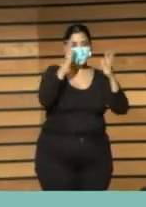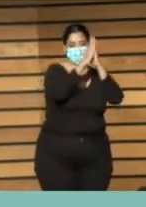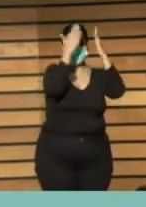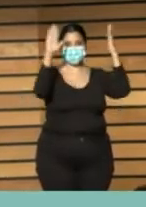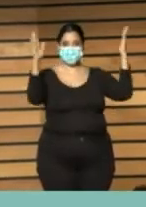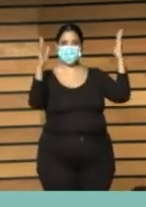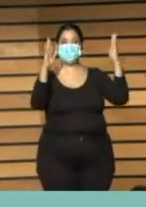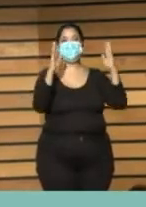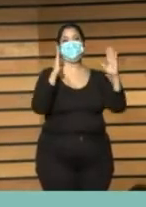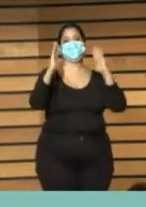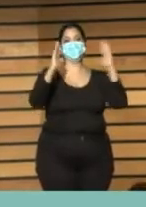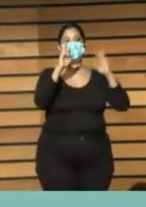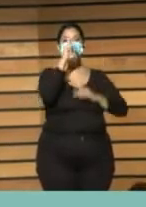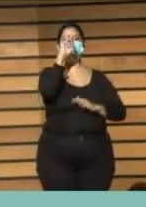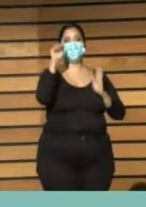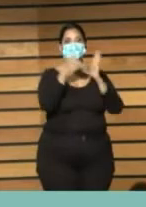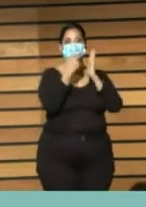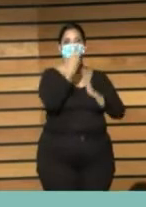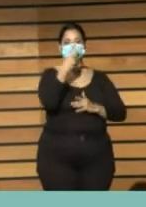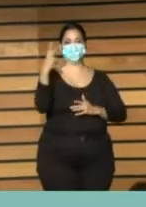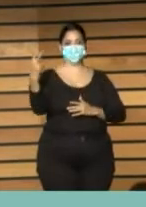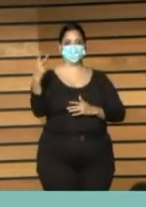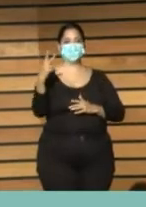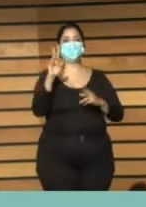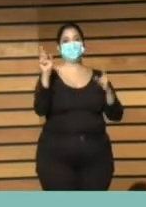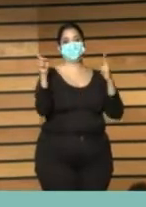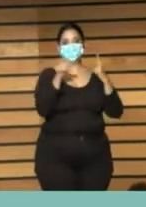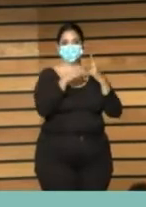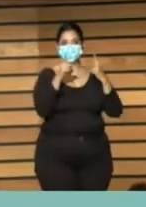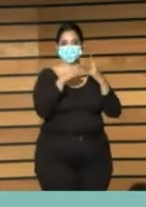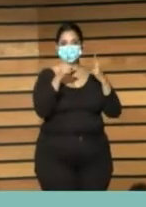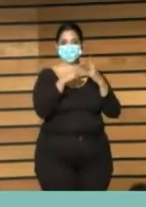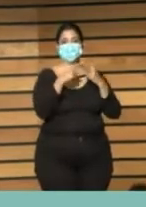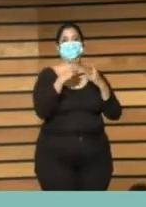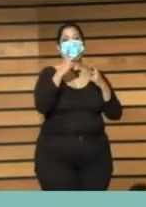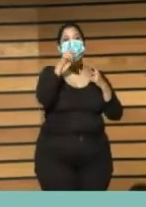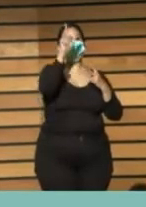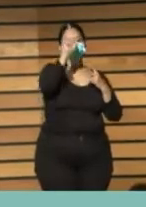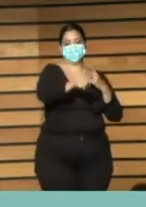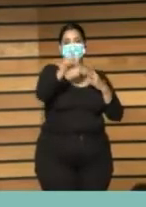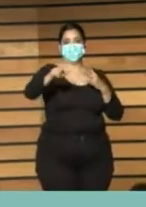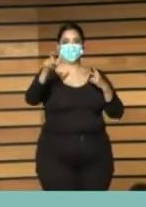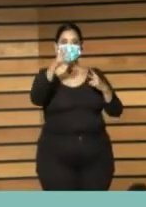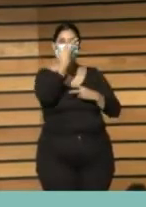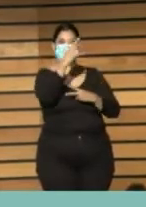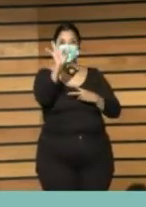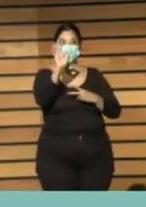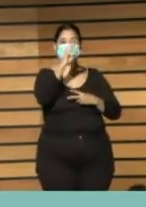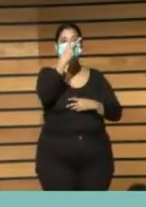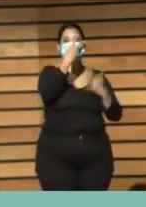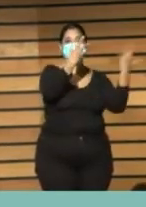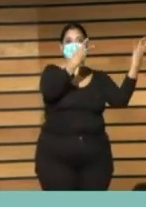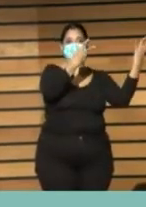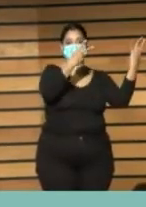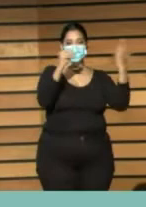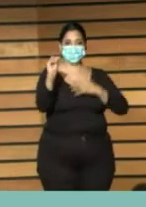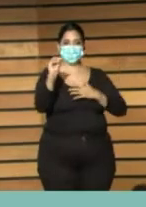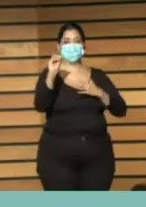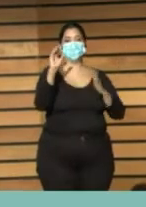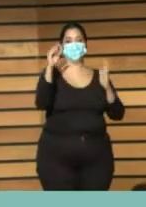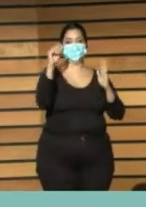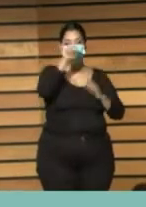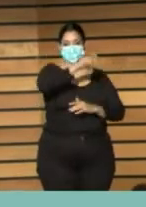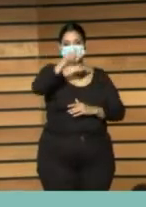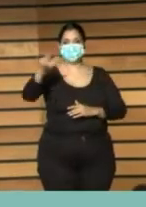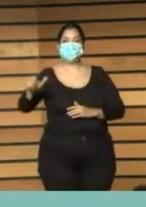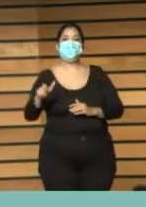2022. La otra categoría es bibliotecas en poblaciones de entre 5.000 y 100.000 habitantes. El premio consiste